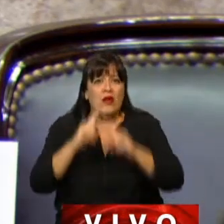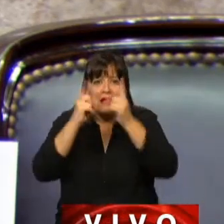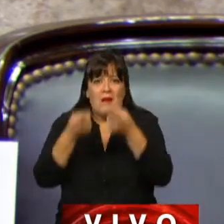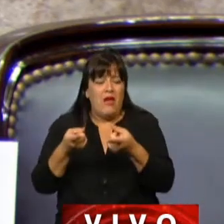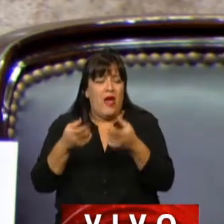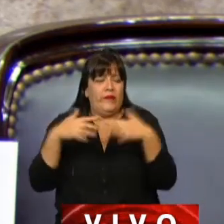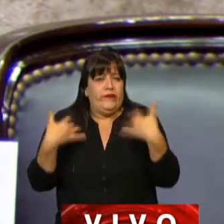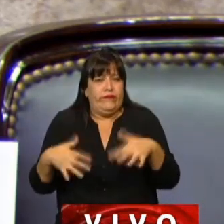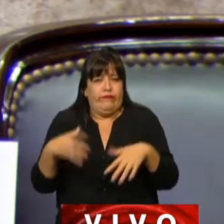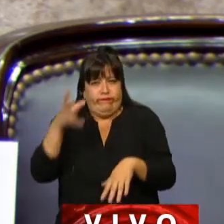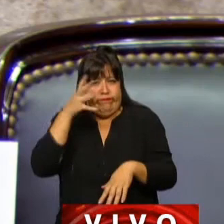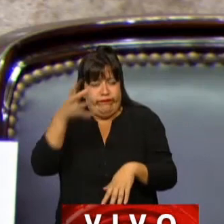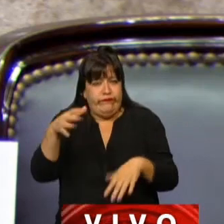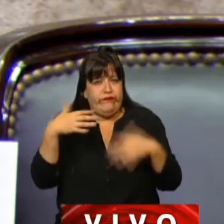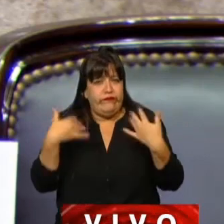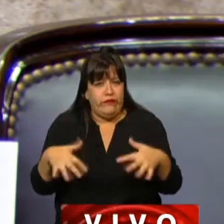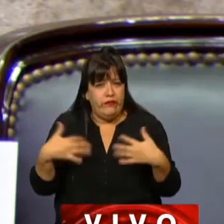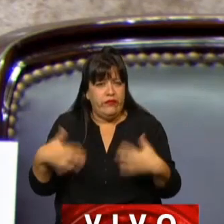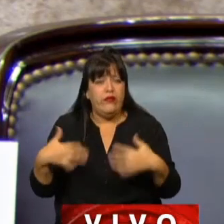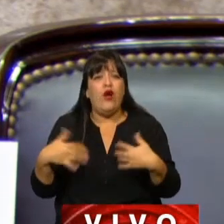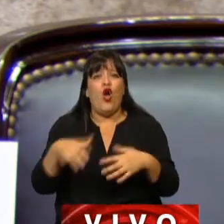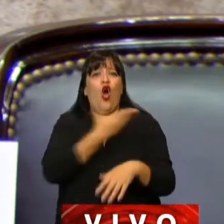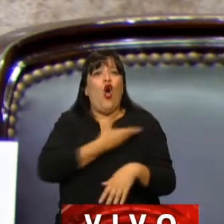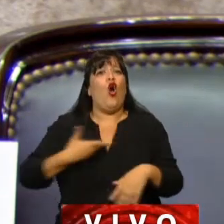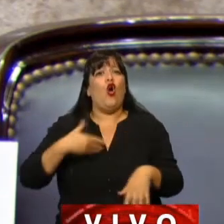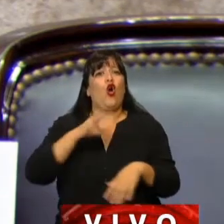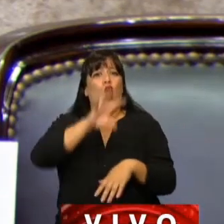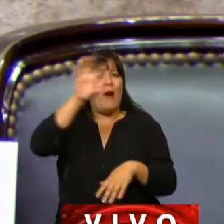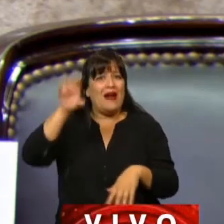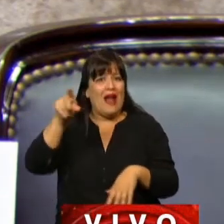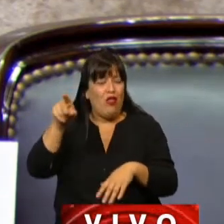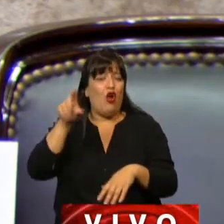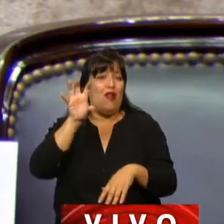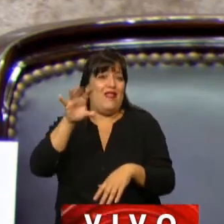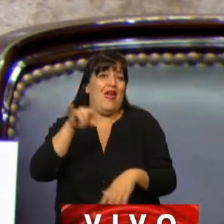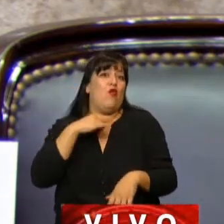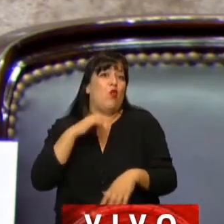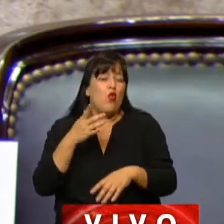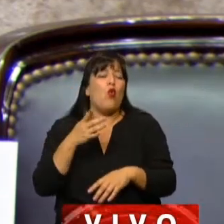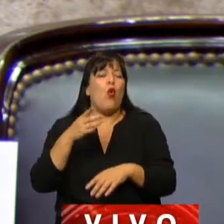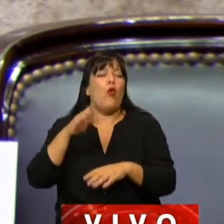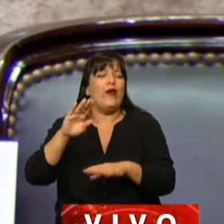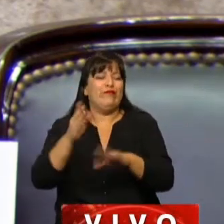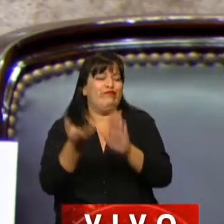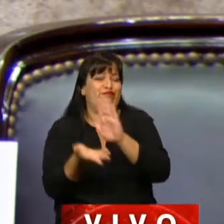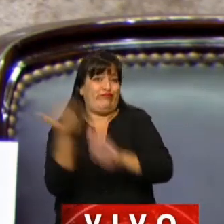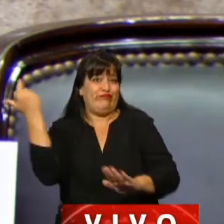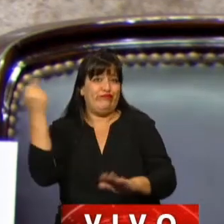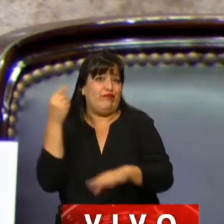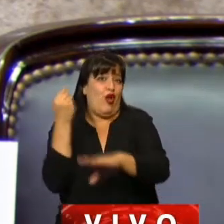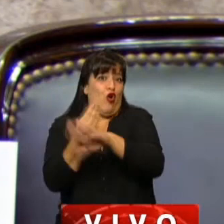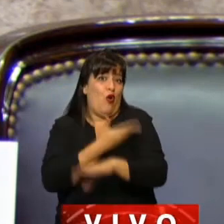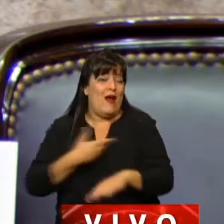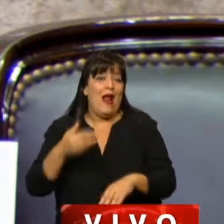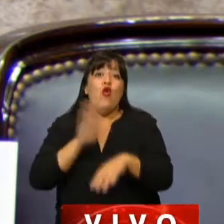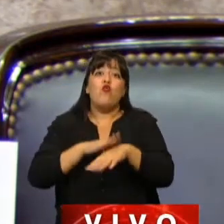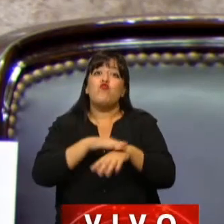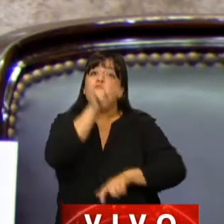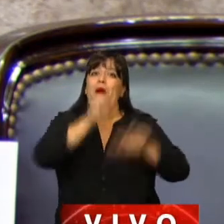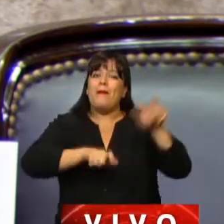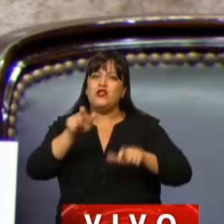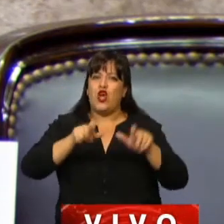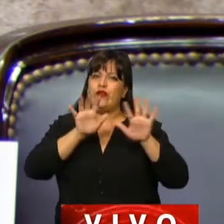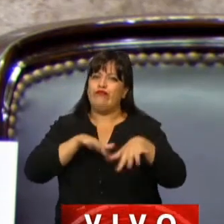cayeron varios gobernadores con la movilización del pueblo? ¿Sabe qué? Había hambre y